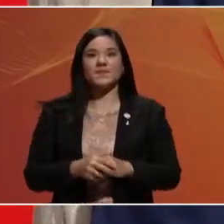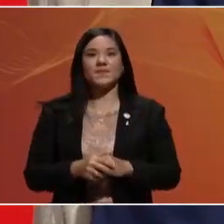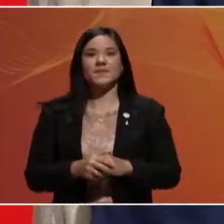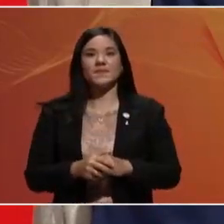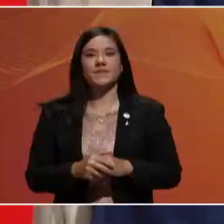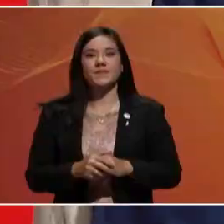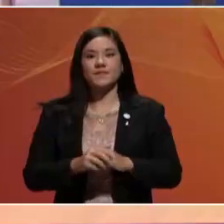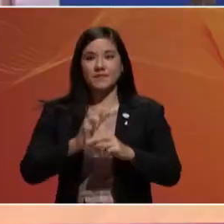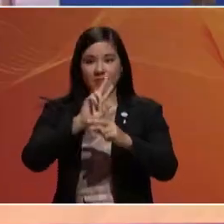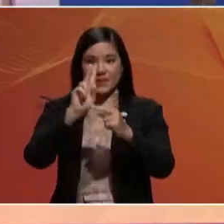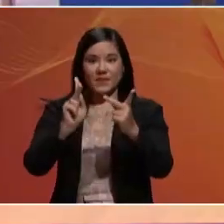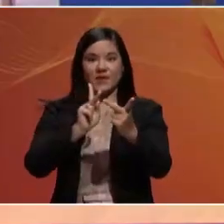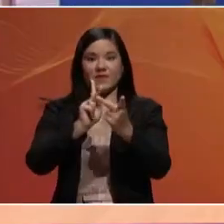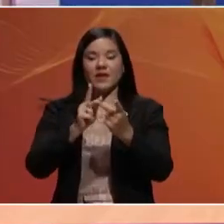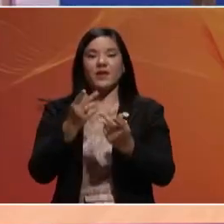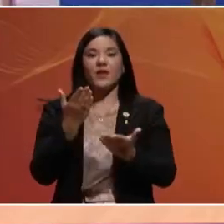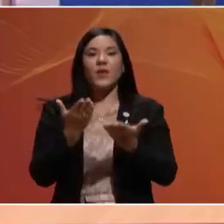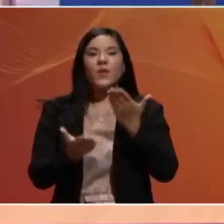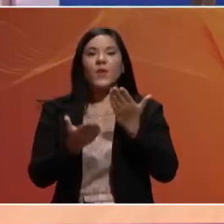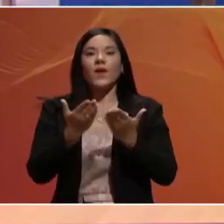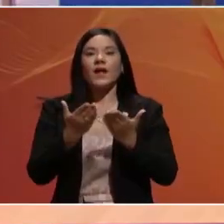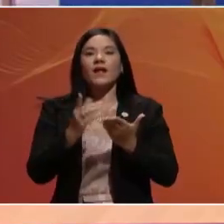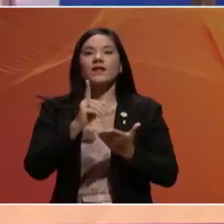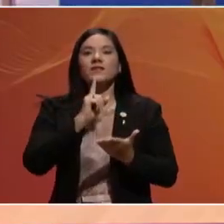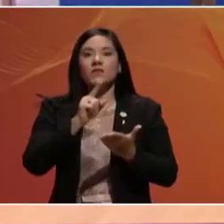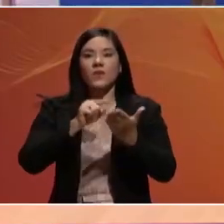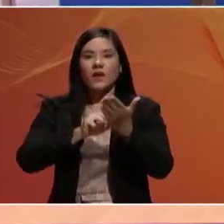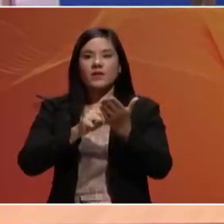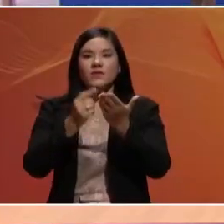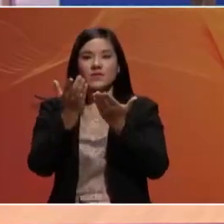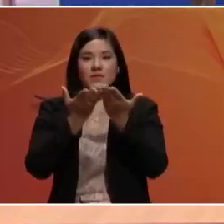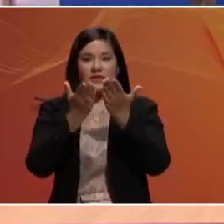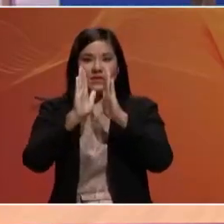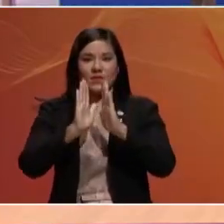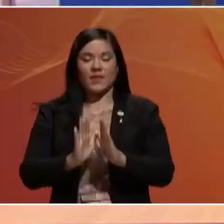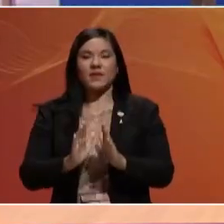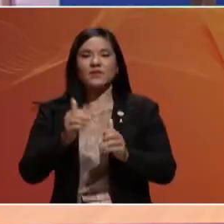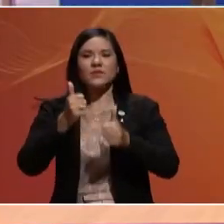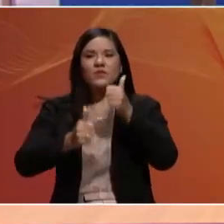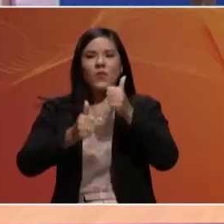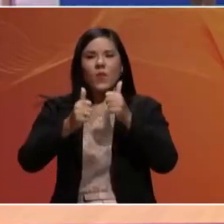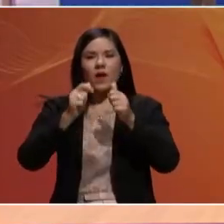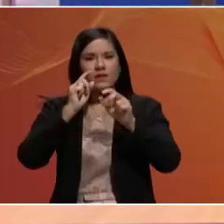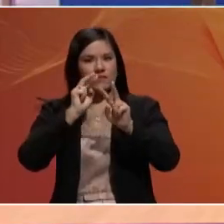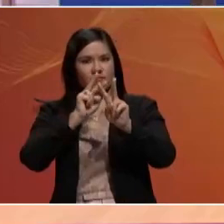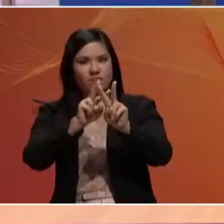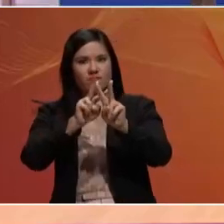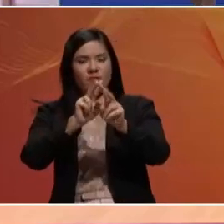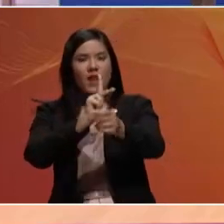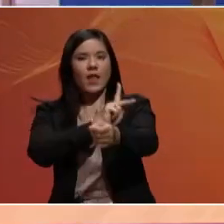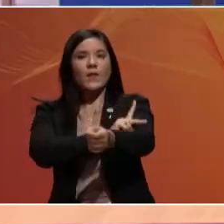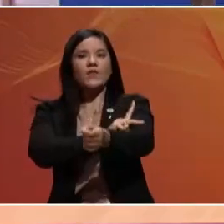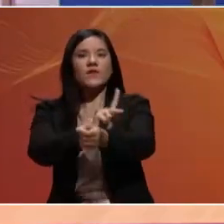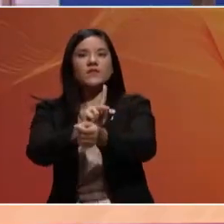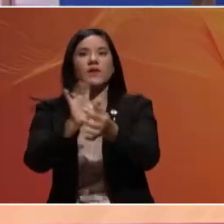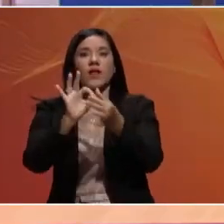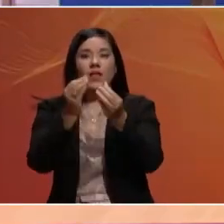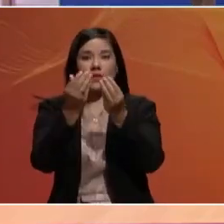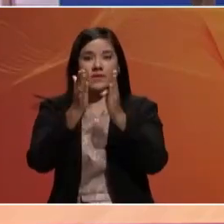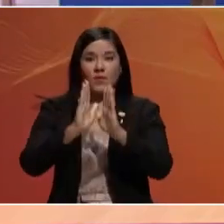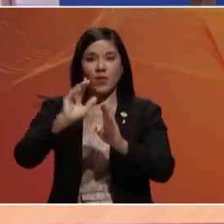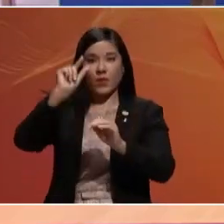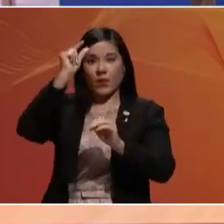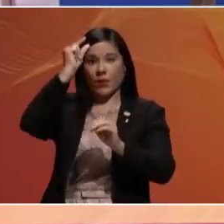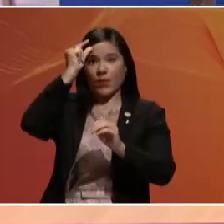Ok, perfecto. ¿Y cuáles son esos servicios o a través de cuáles vías se motiva la profesionalización de los servidores